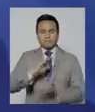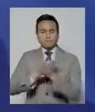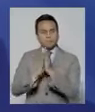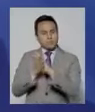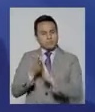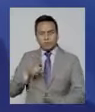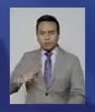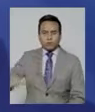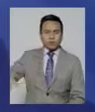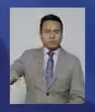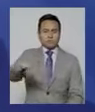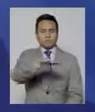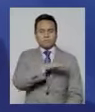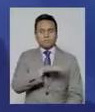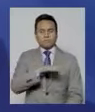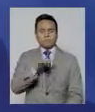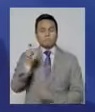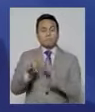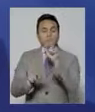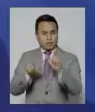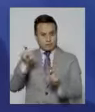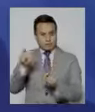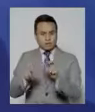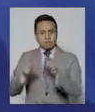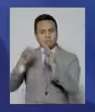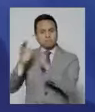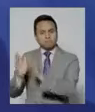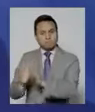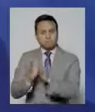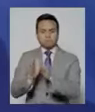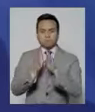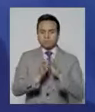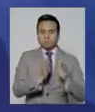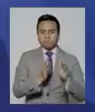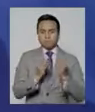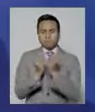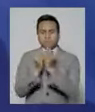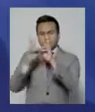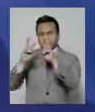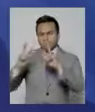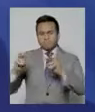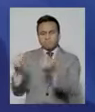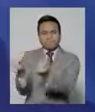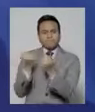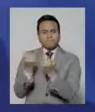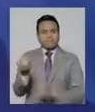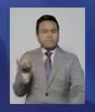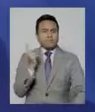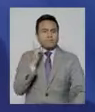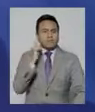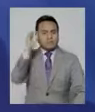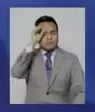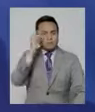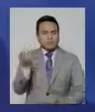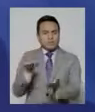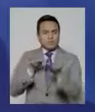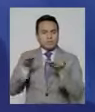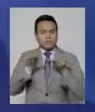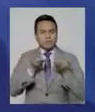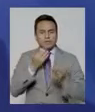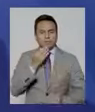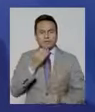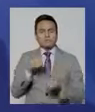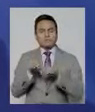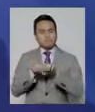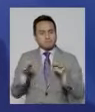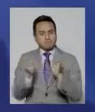todos, con la gente que se ha organizado estudiando datos para escuchar sus opiniones y llegar a